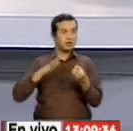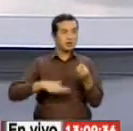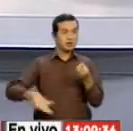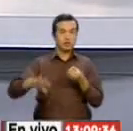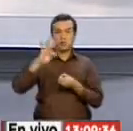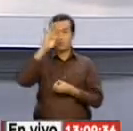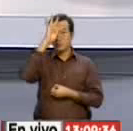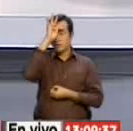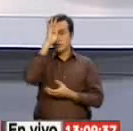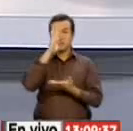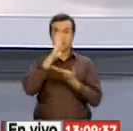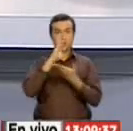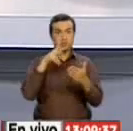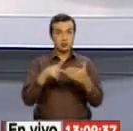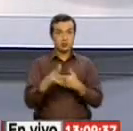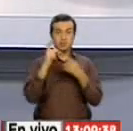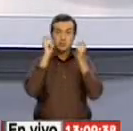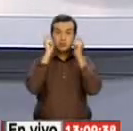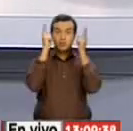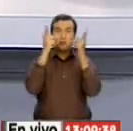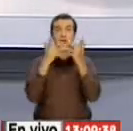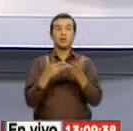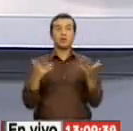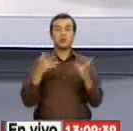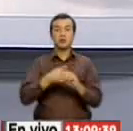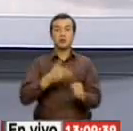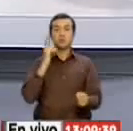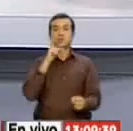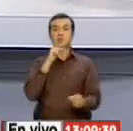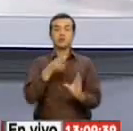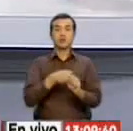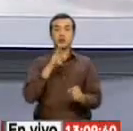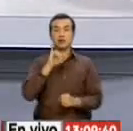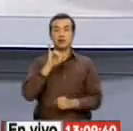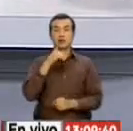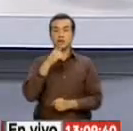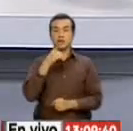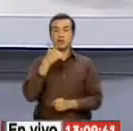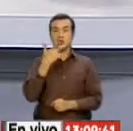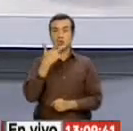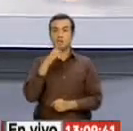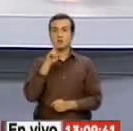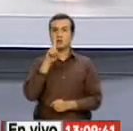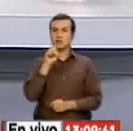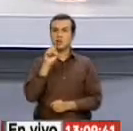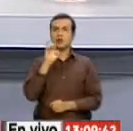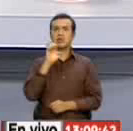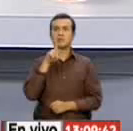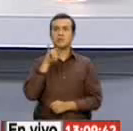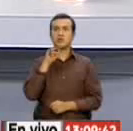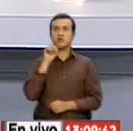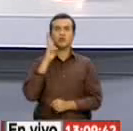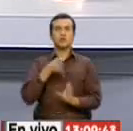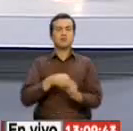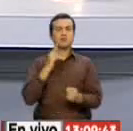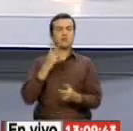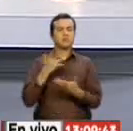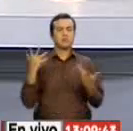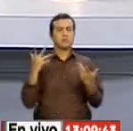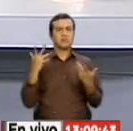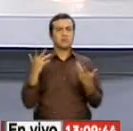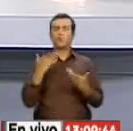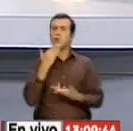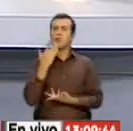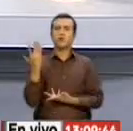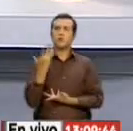Sur. Y también la sorpresa en el evento fue la renuncia de Richard Espinosa. Es por eso que vamos a dar paso en este momento a nuestro compañero Daniel Montalvo para que